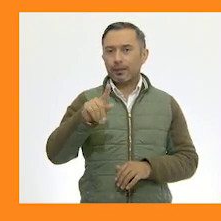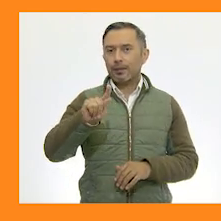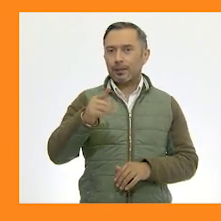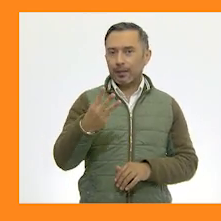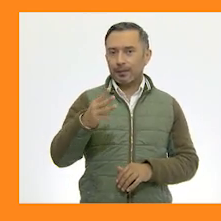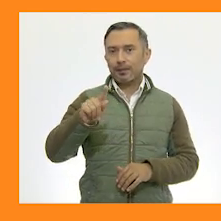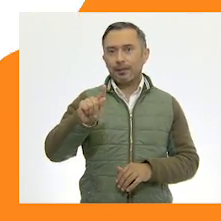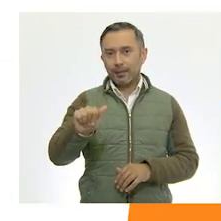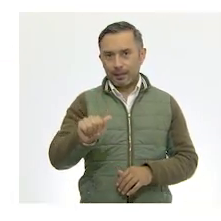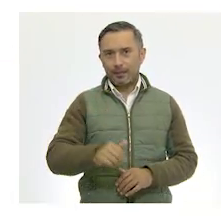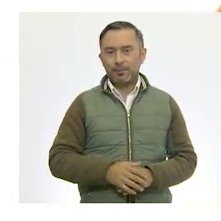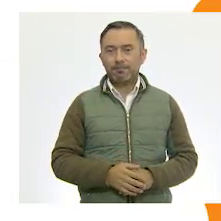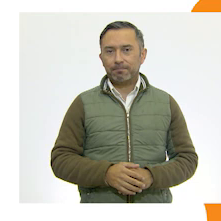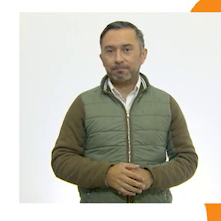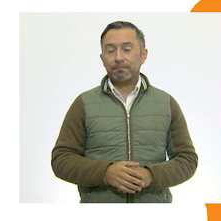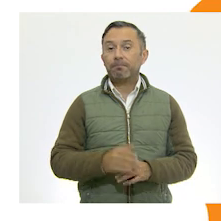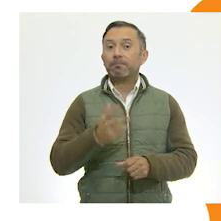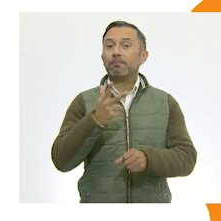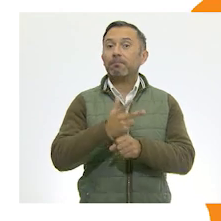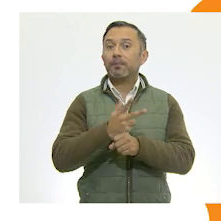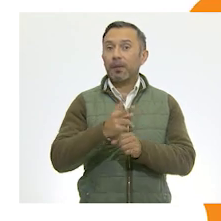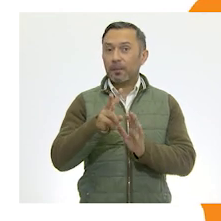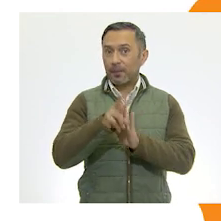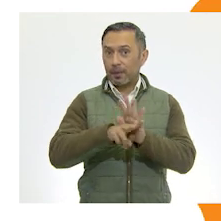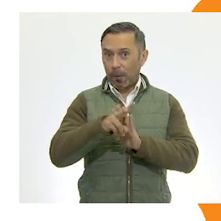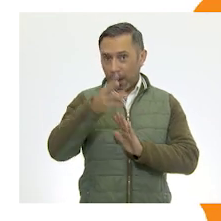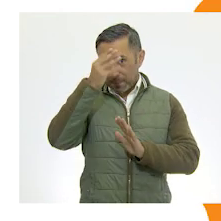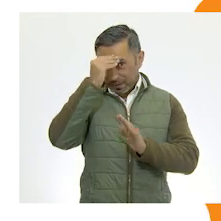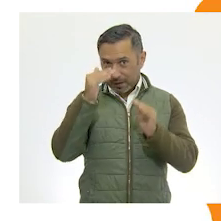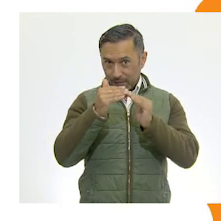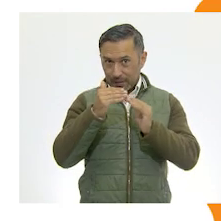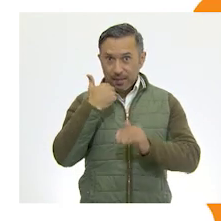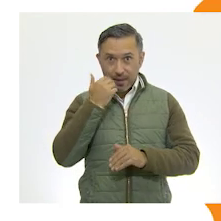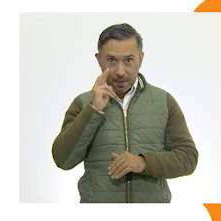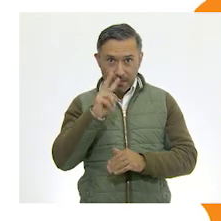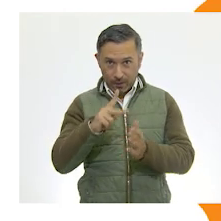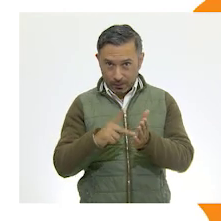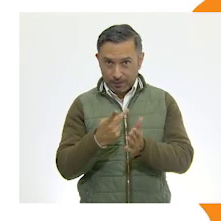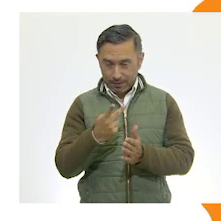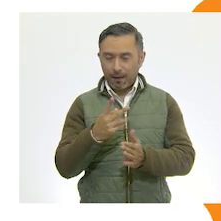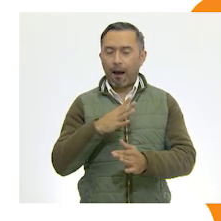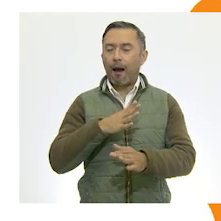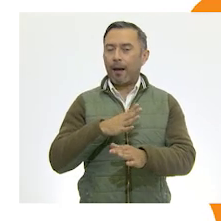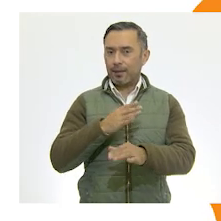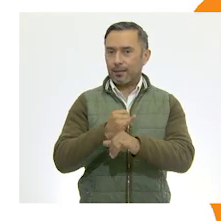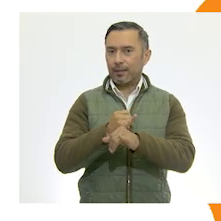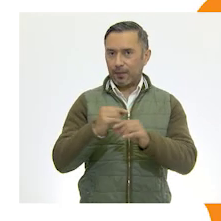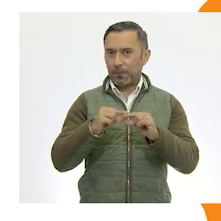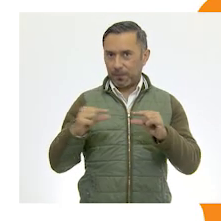800-734-7376. Si quieres volver a ver los programas de Aprende en Casa, los puedes encontrar en la siguiente liga: